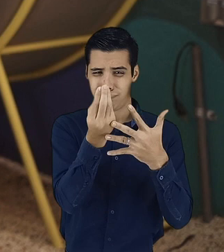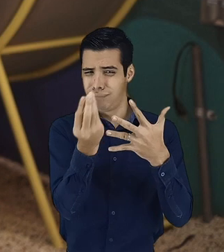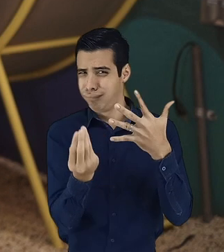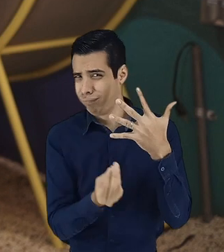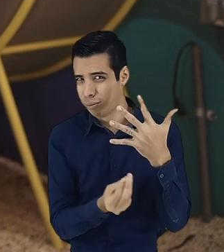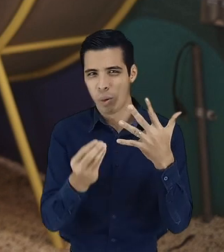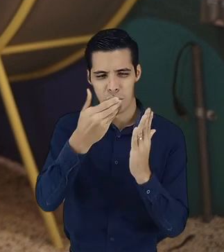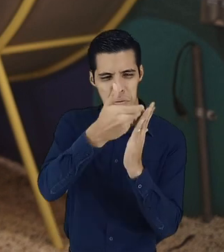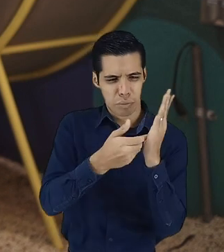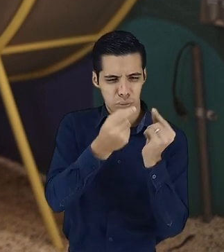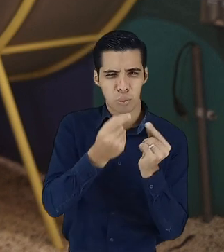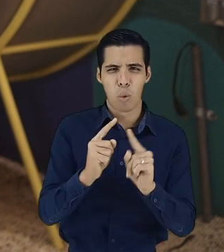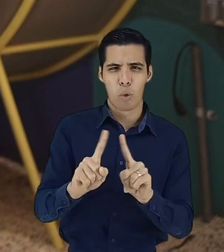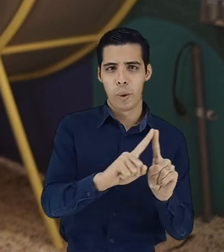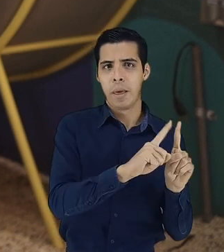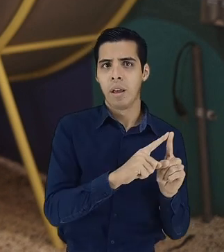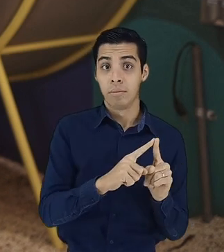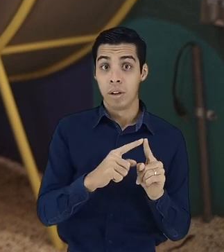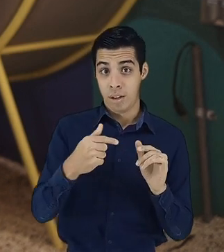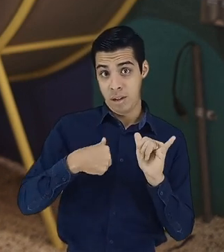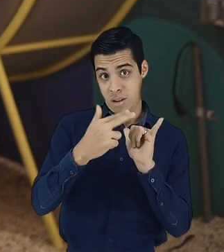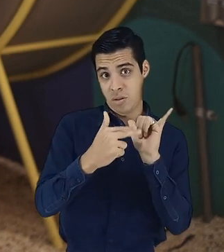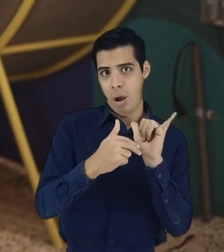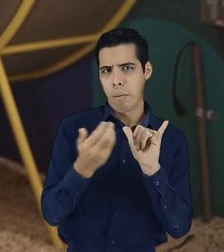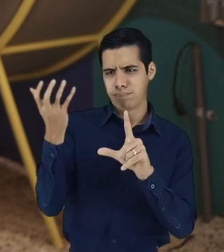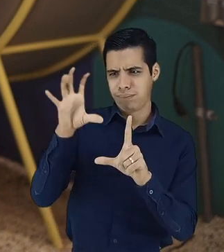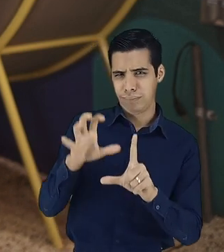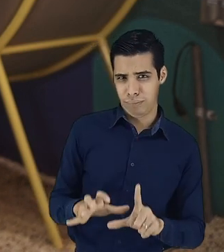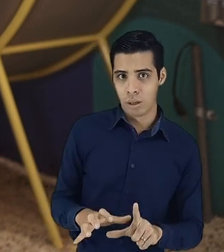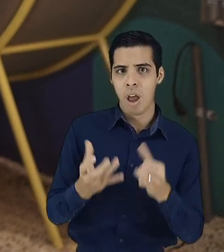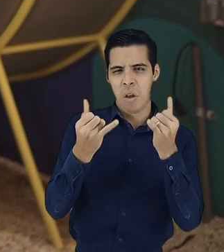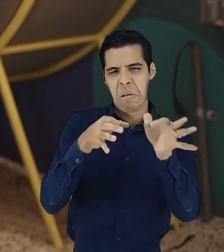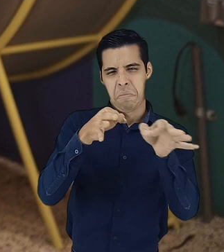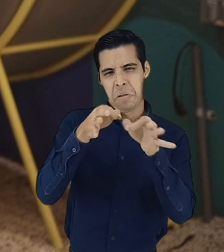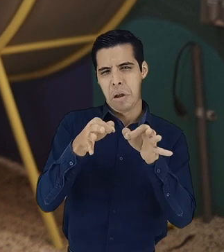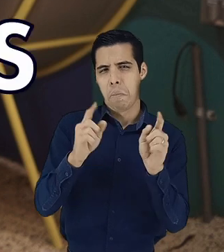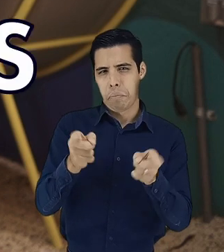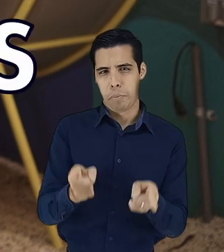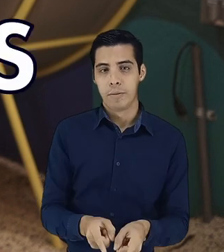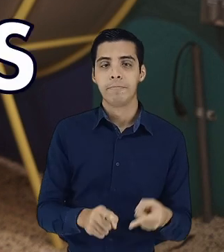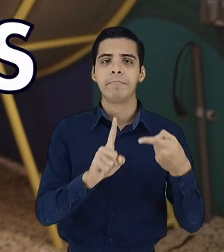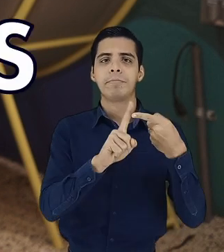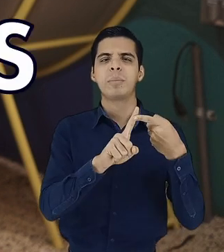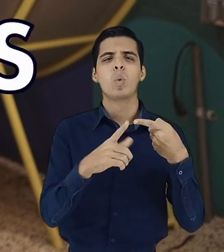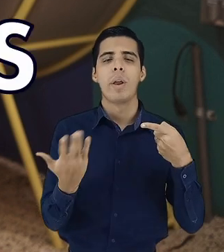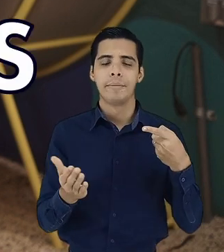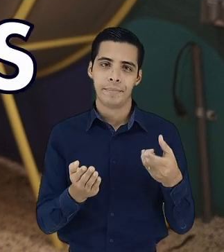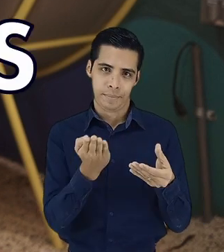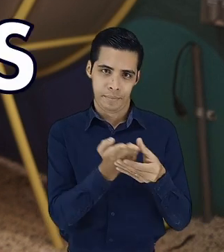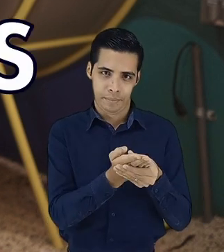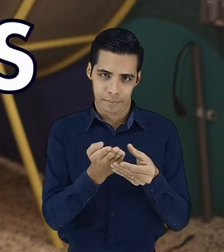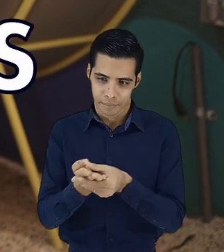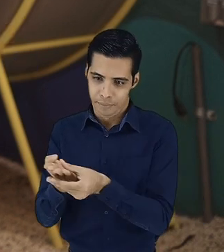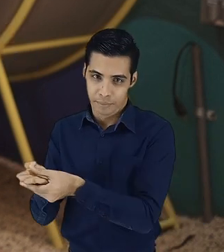que igual voy a empezar aquí a puntualizar para que los tengas todos claros. El primer método es el sistema de los sobres, que se basa